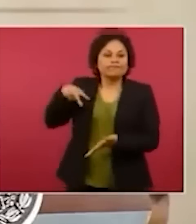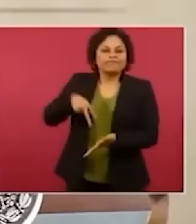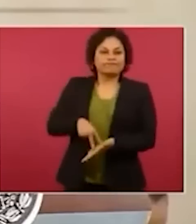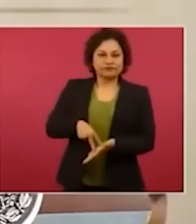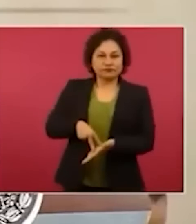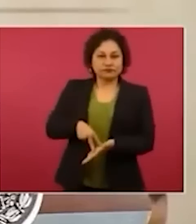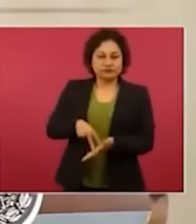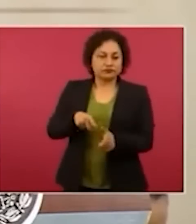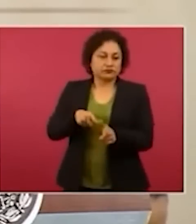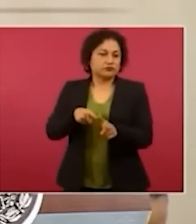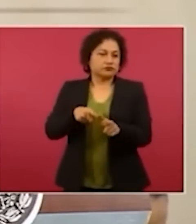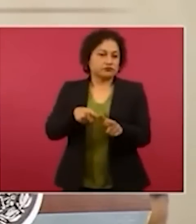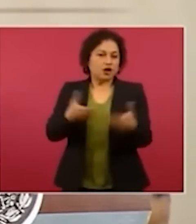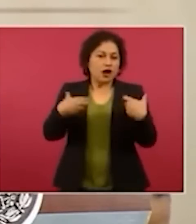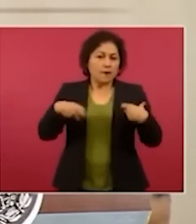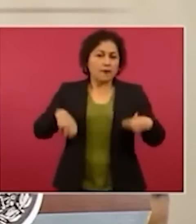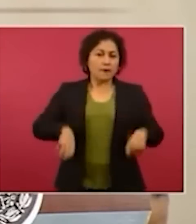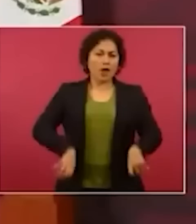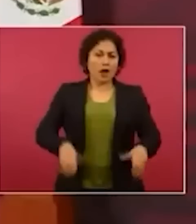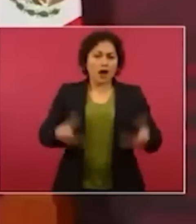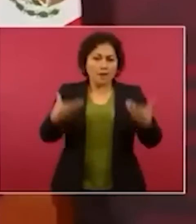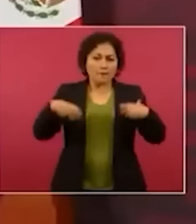robando